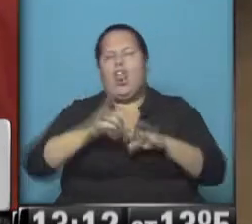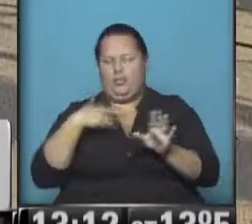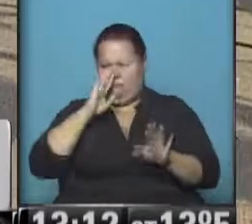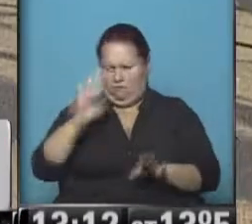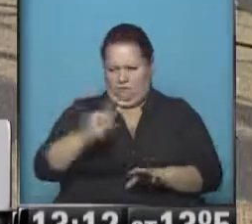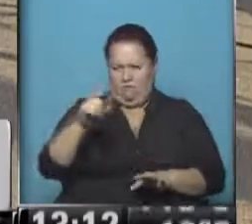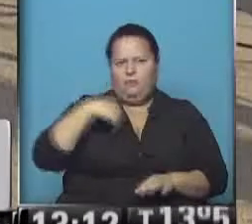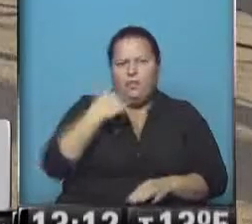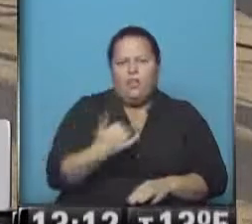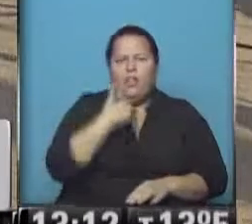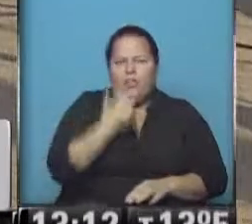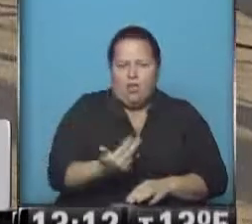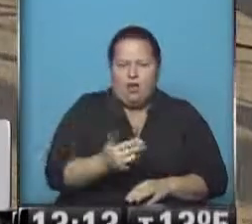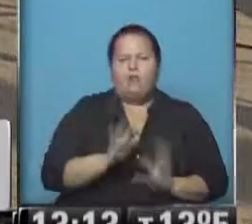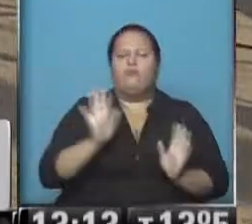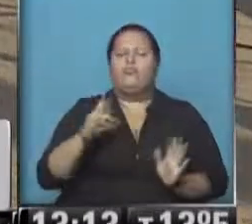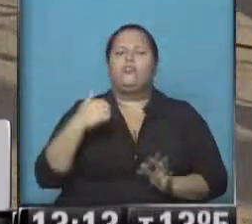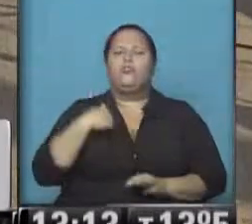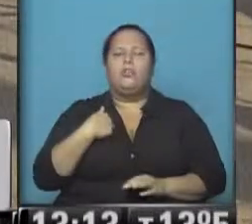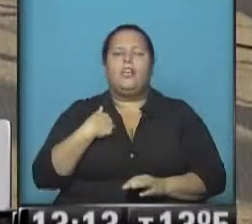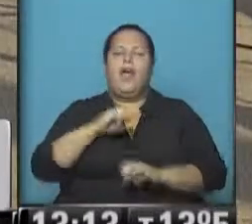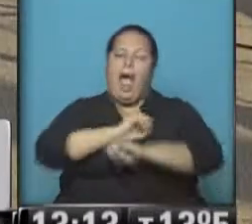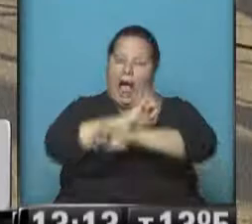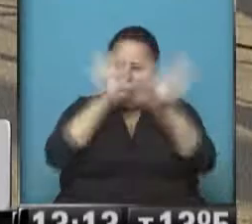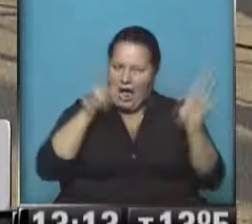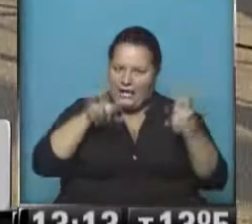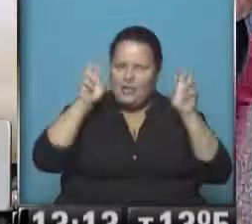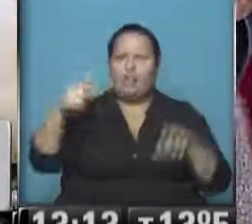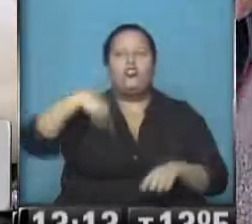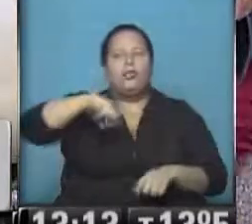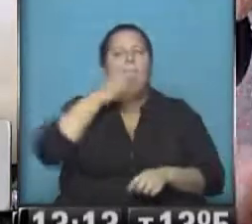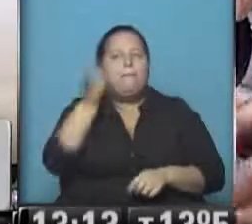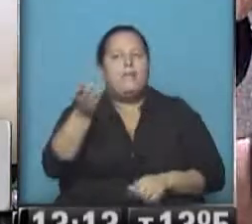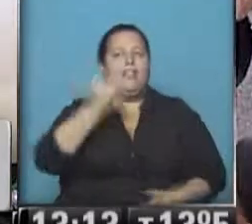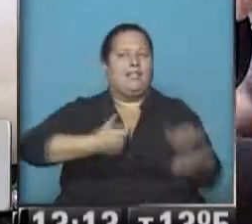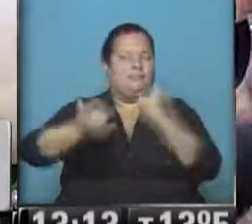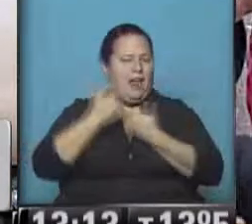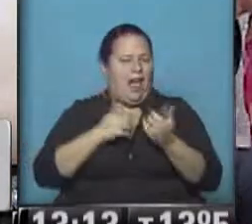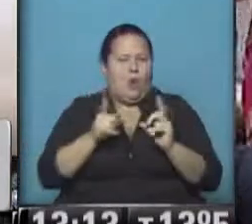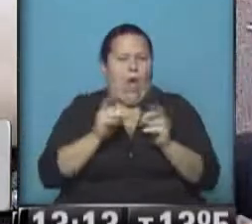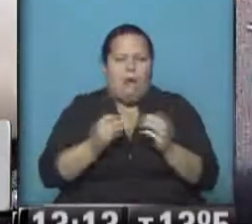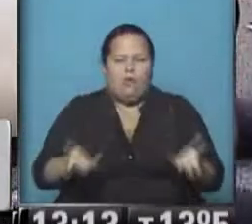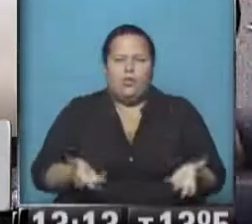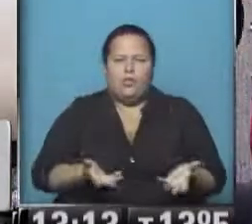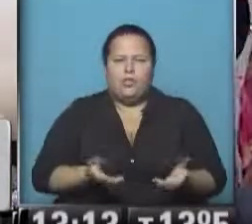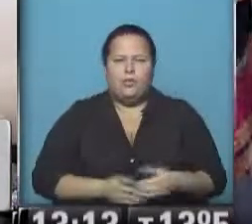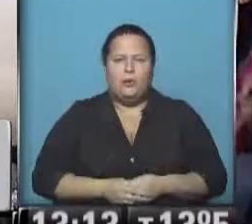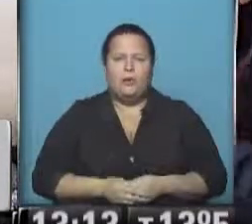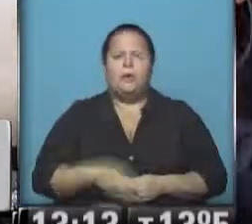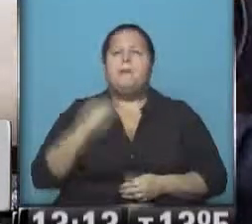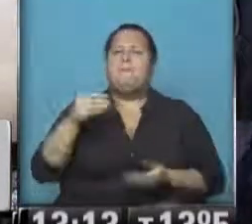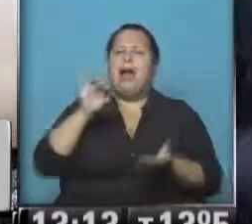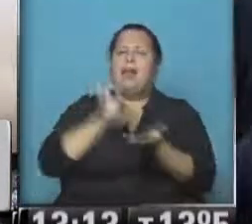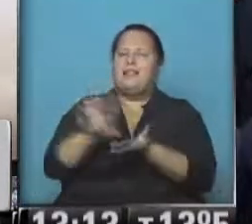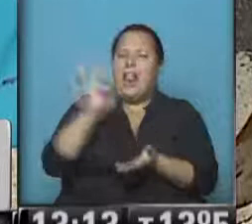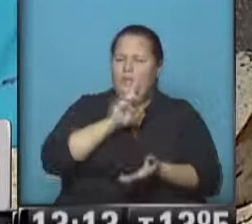nada. Entonces queremos dejar claro esto. Nosotros pedimos explicaciones y no hay motivos para